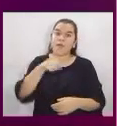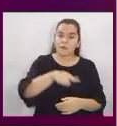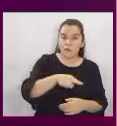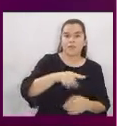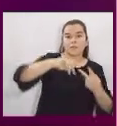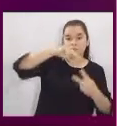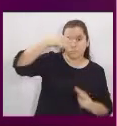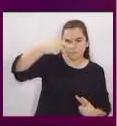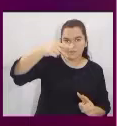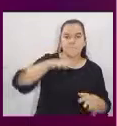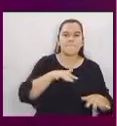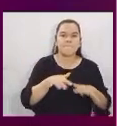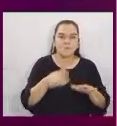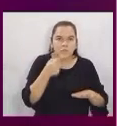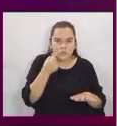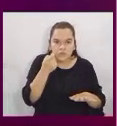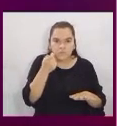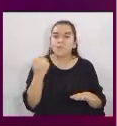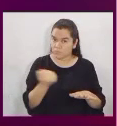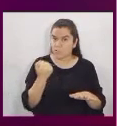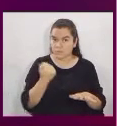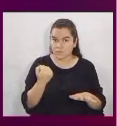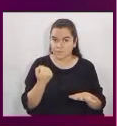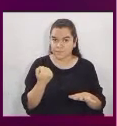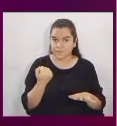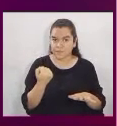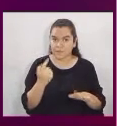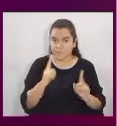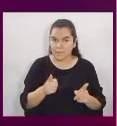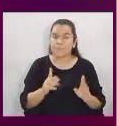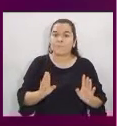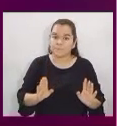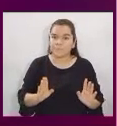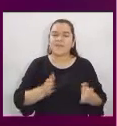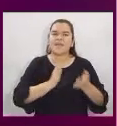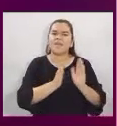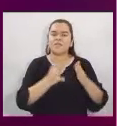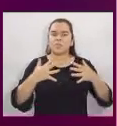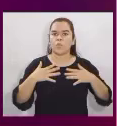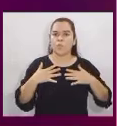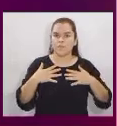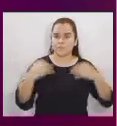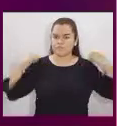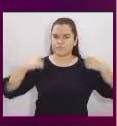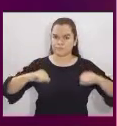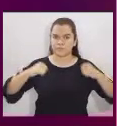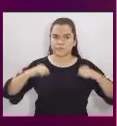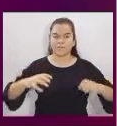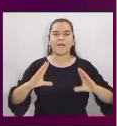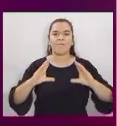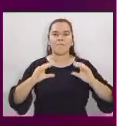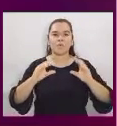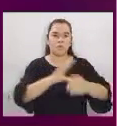la rehabilitación física es importante desde el primer momento. ¿Por qué? Y porque la